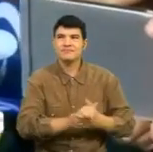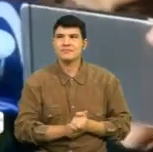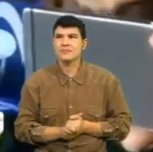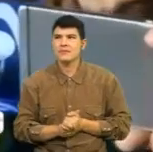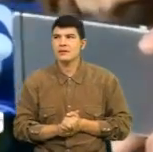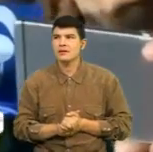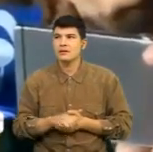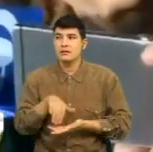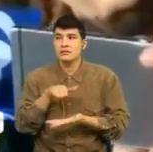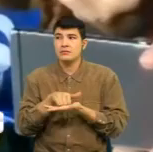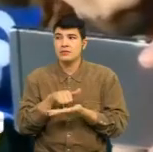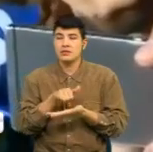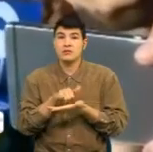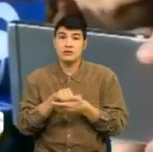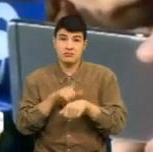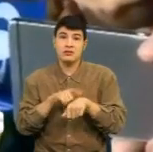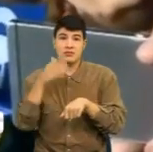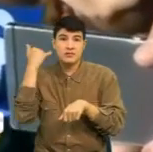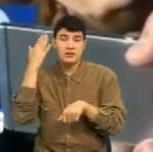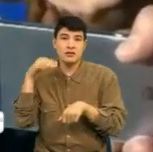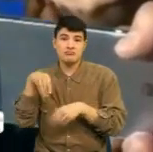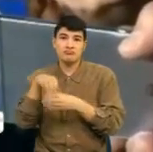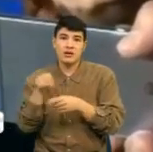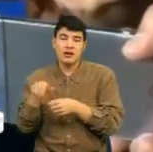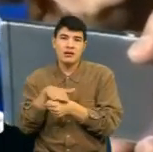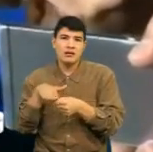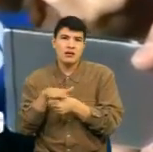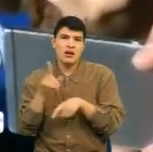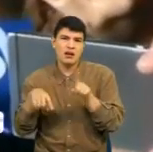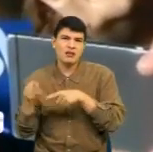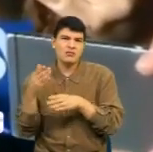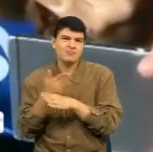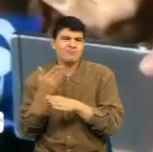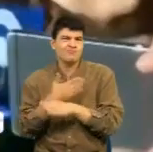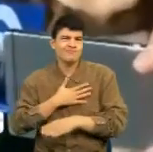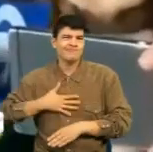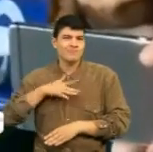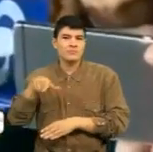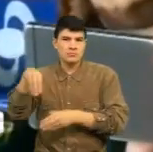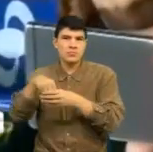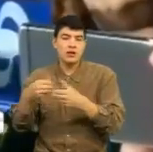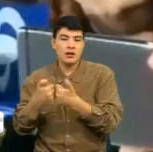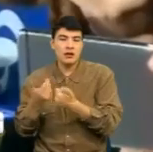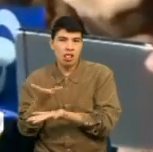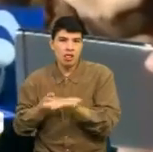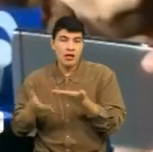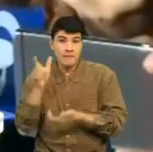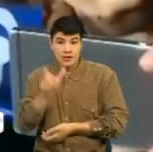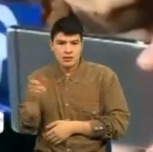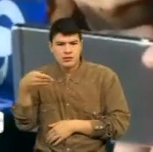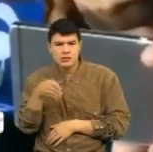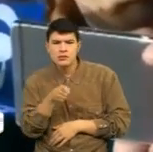que era una situación que venía de tiempo atrás, dentro de las cuales estaban presentando algún tipo de inconveniente. Esta persona ingresa